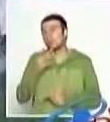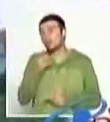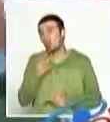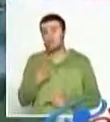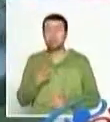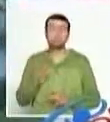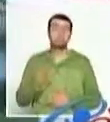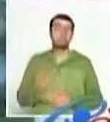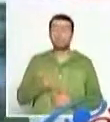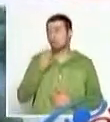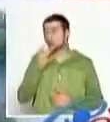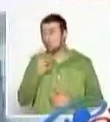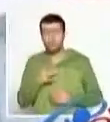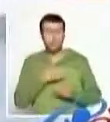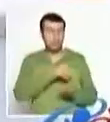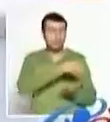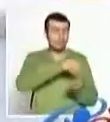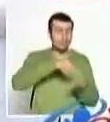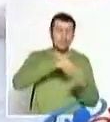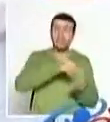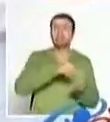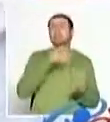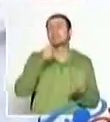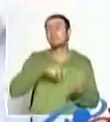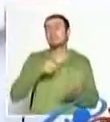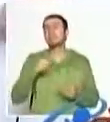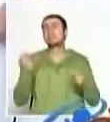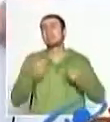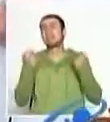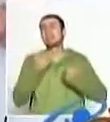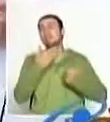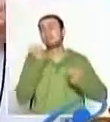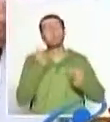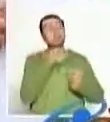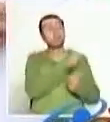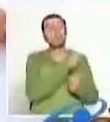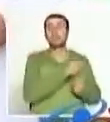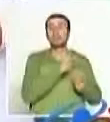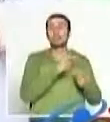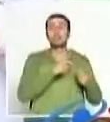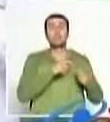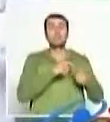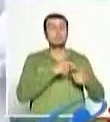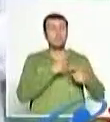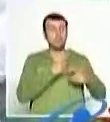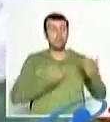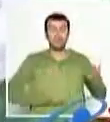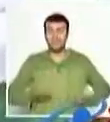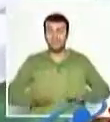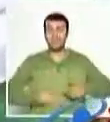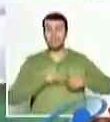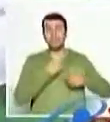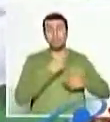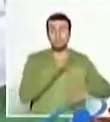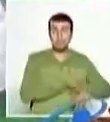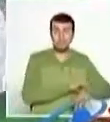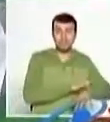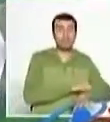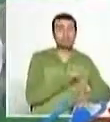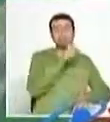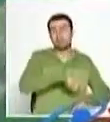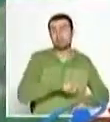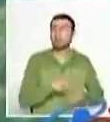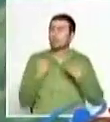el azúcar y la sal la deberían vender en las droguerías. Y con prescripción médica, la gente abusa mucho la sal y el azúcar y esto nos está